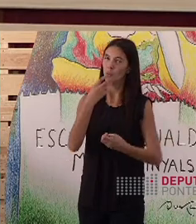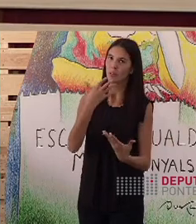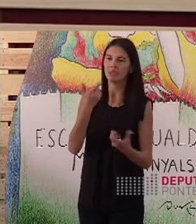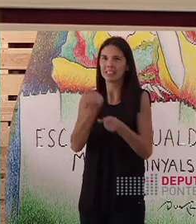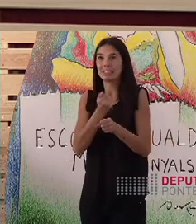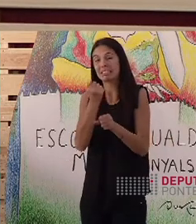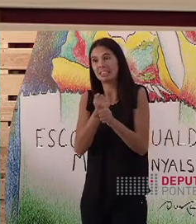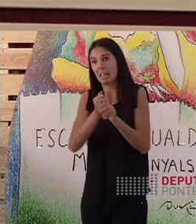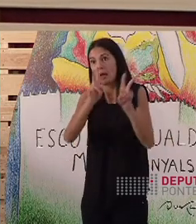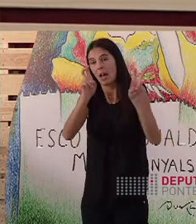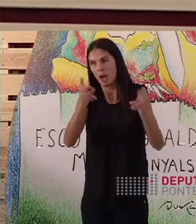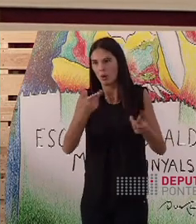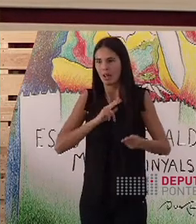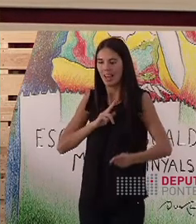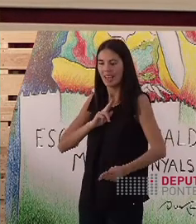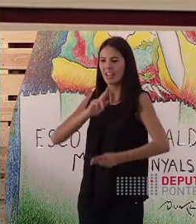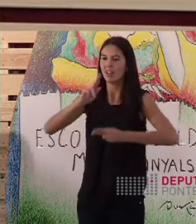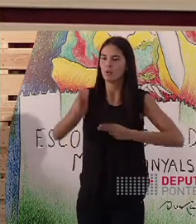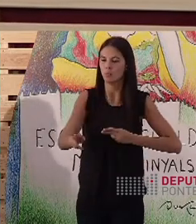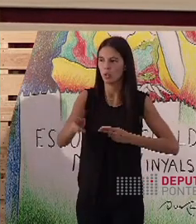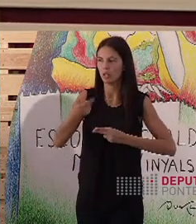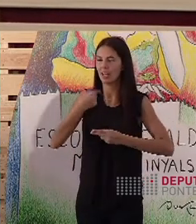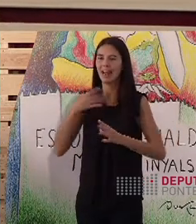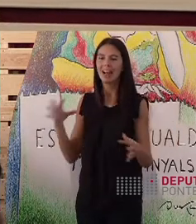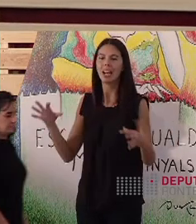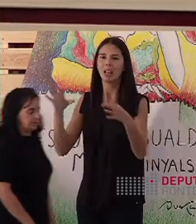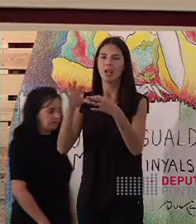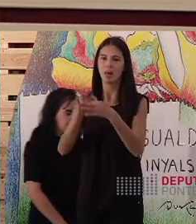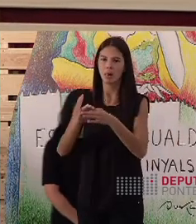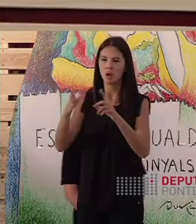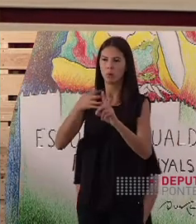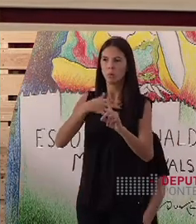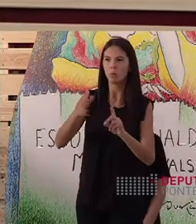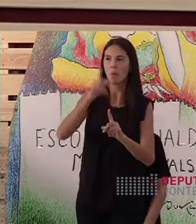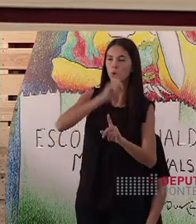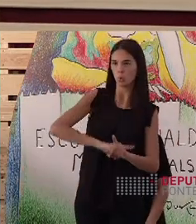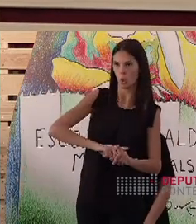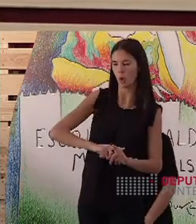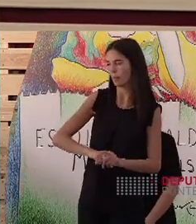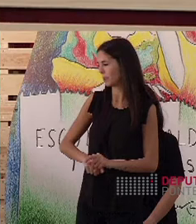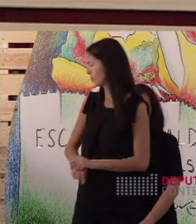ese traballo que teñen de resposta institucional de cara á trata e á explotación sexual e á prostitución.